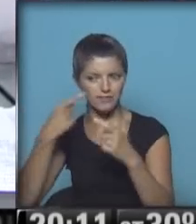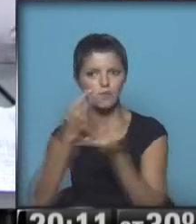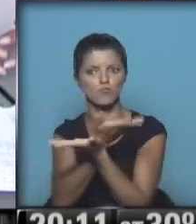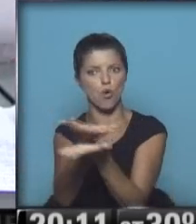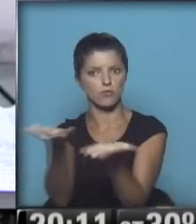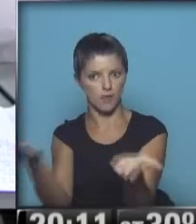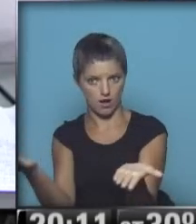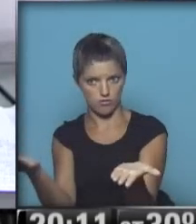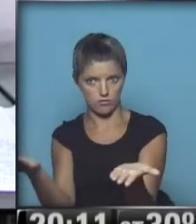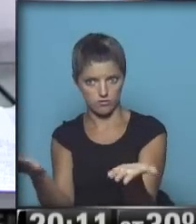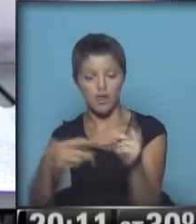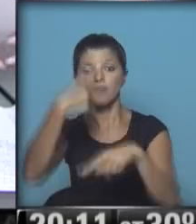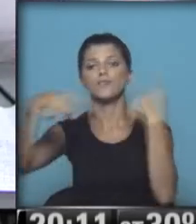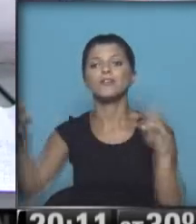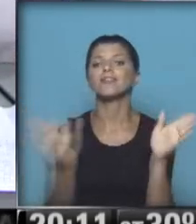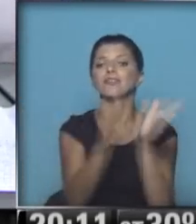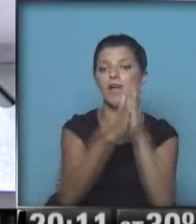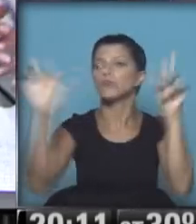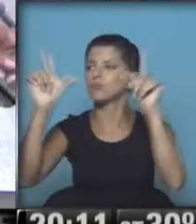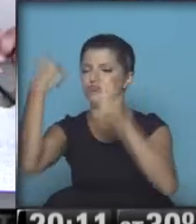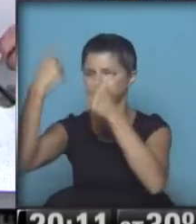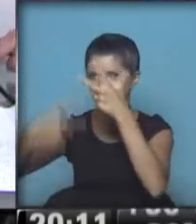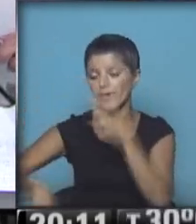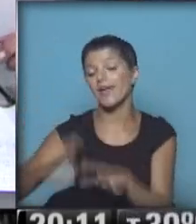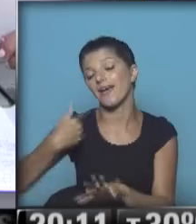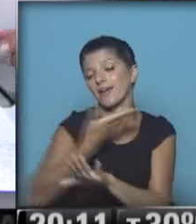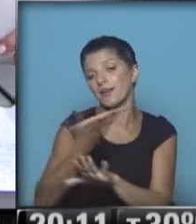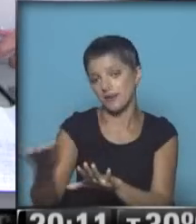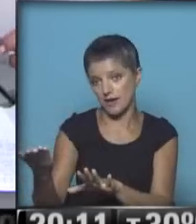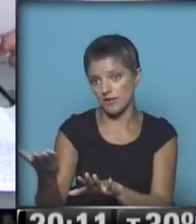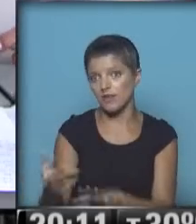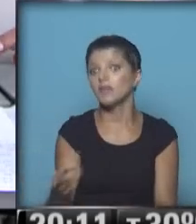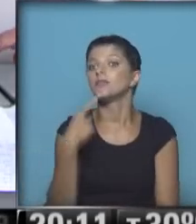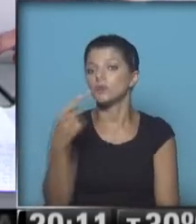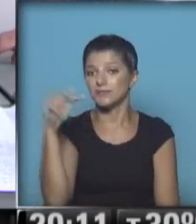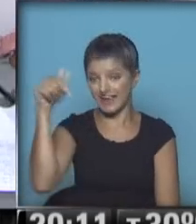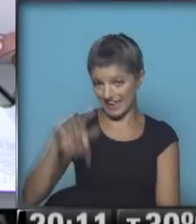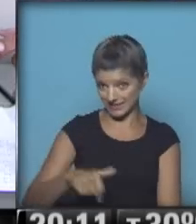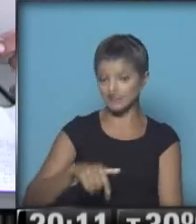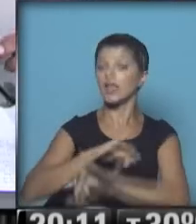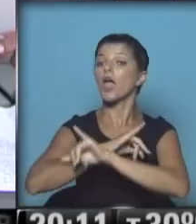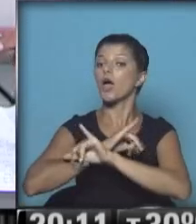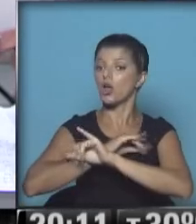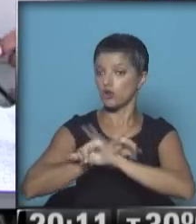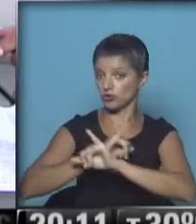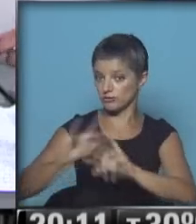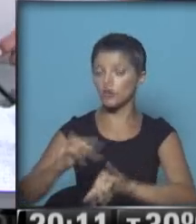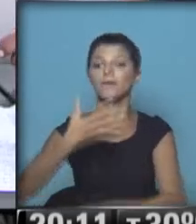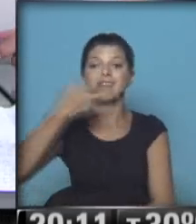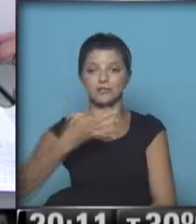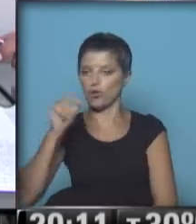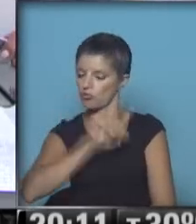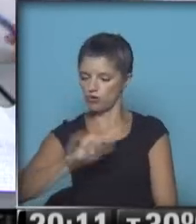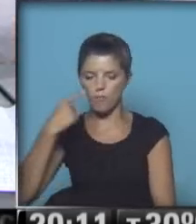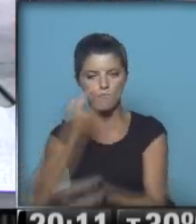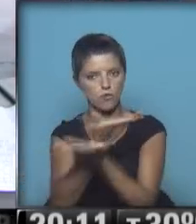difundido en distintos medios de comunicación. En la mayoría, debo decir que la línea editorial de este noticiero ha decidido no